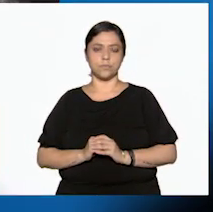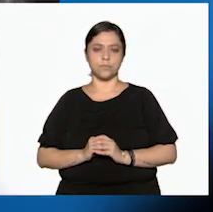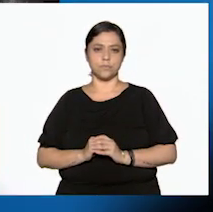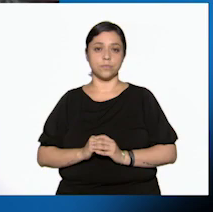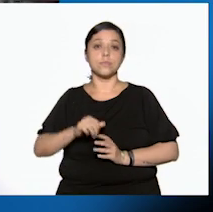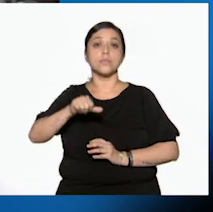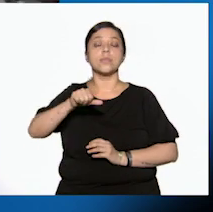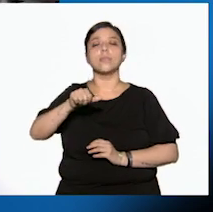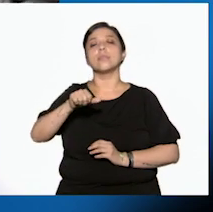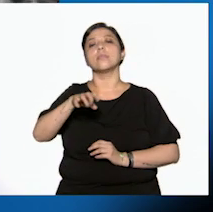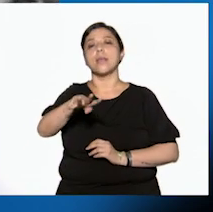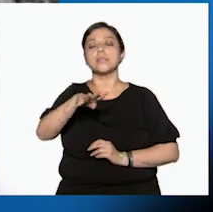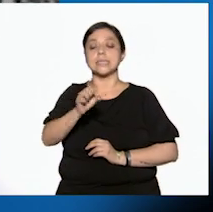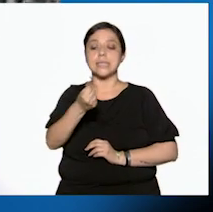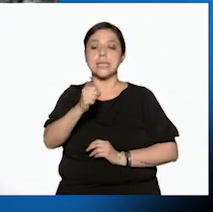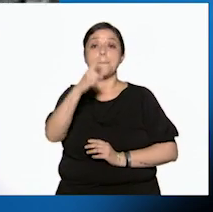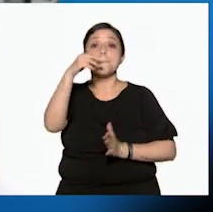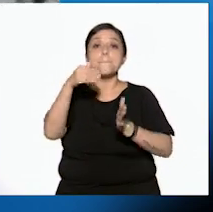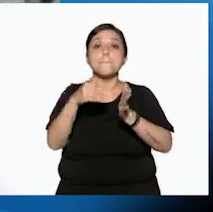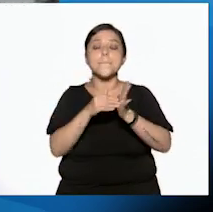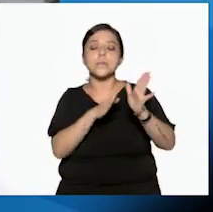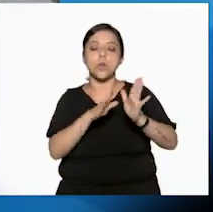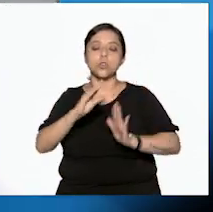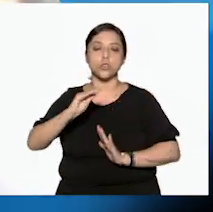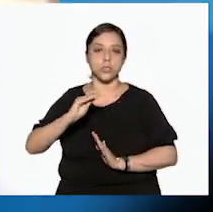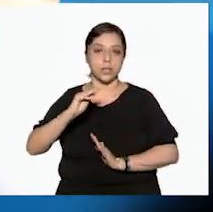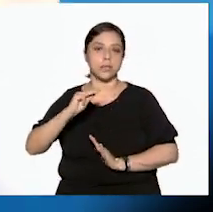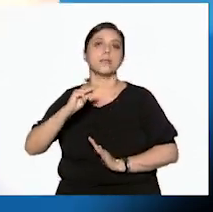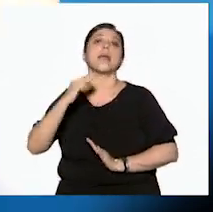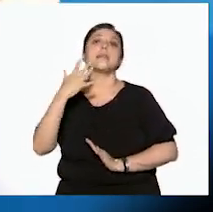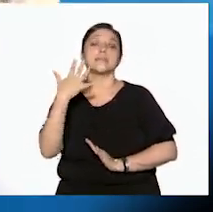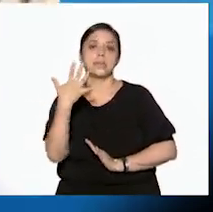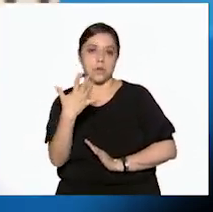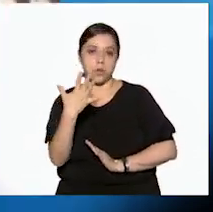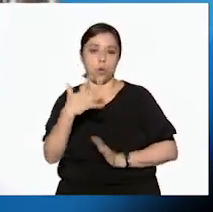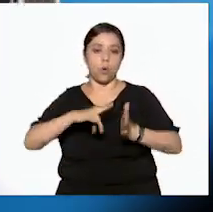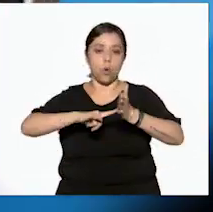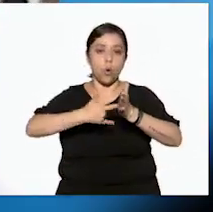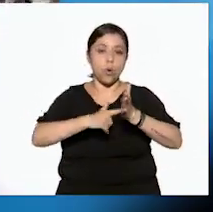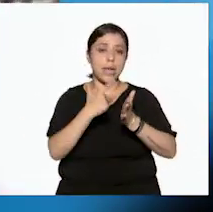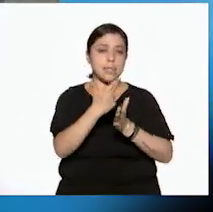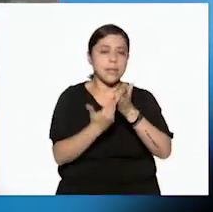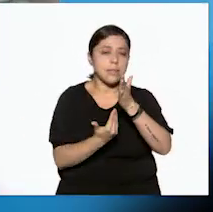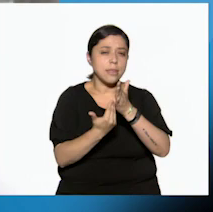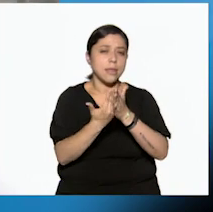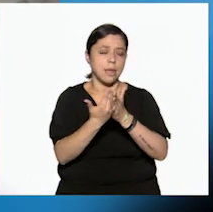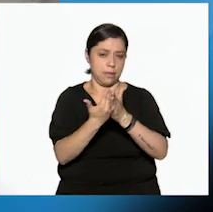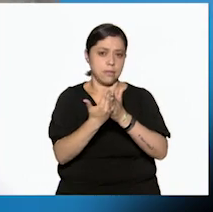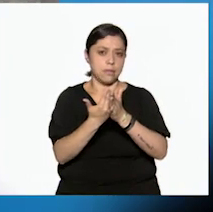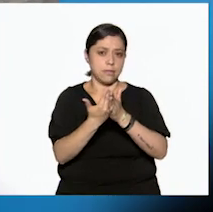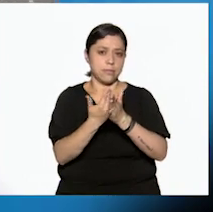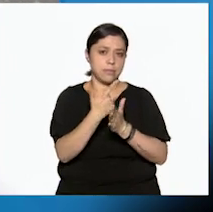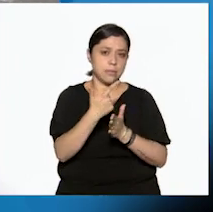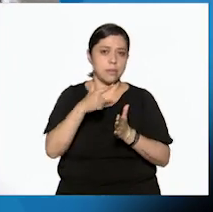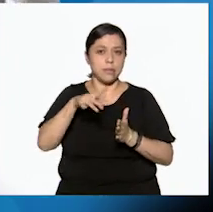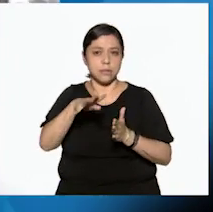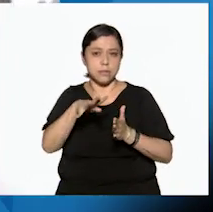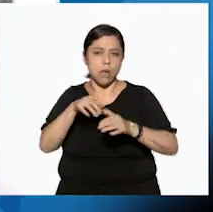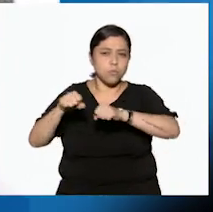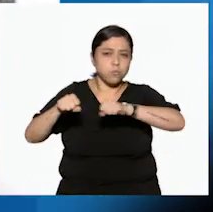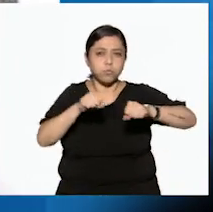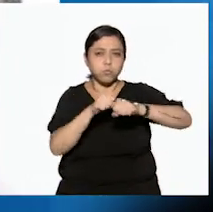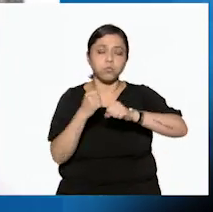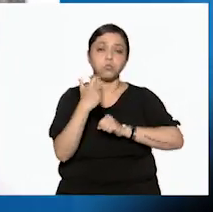El 19 de septiembre de 1985, a las 7:19 de la mañana, un terremoto de